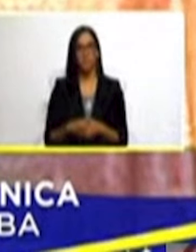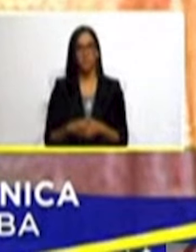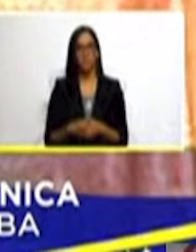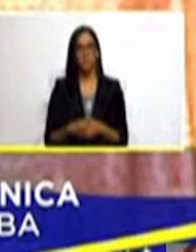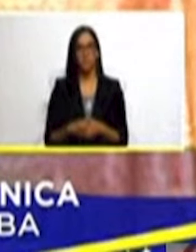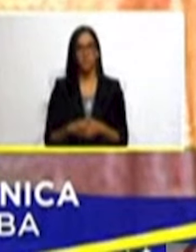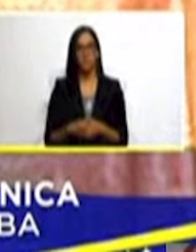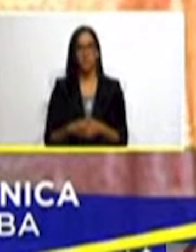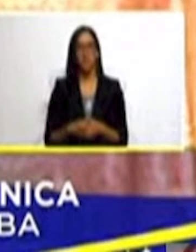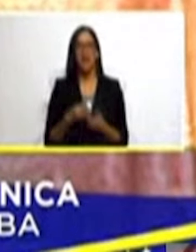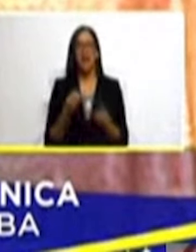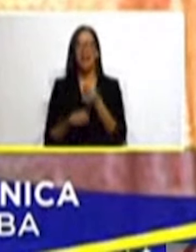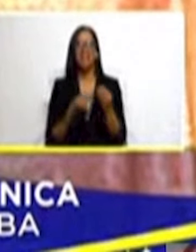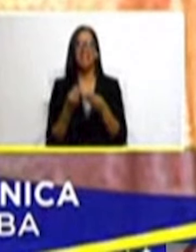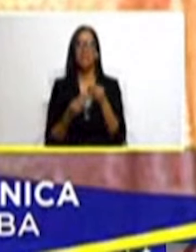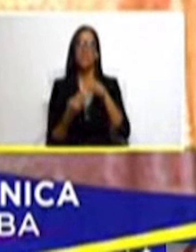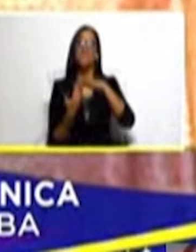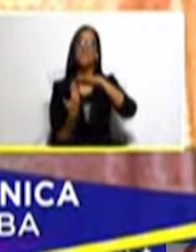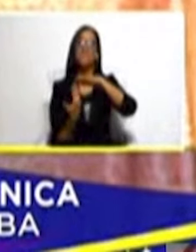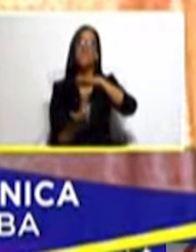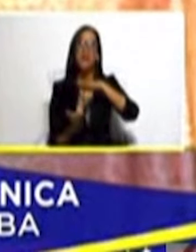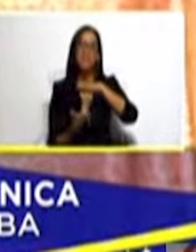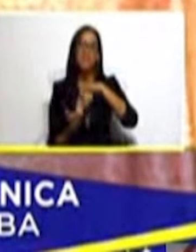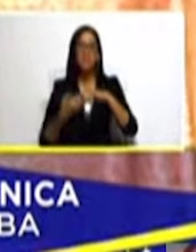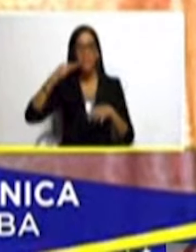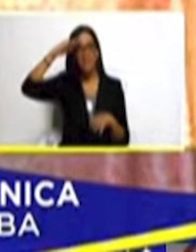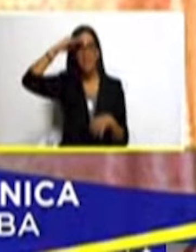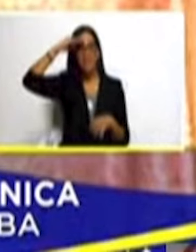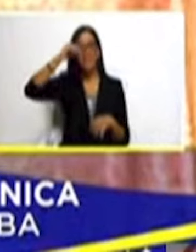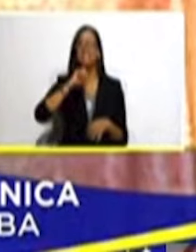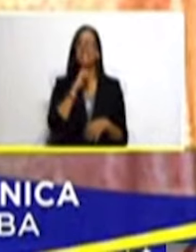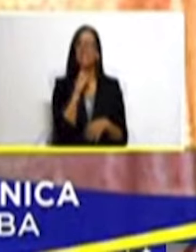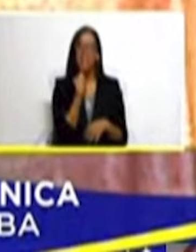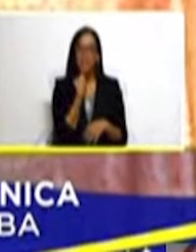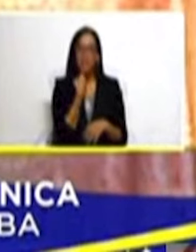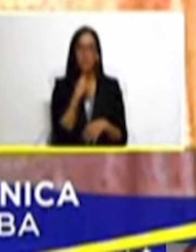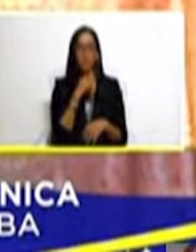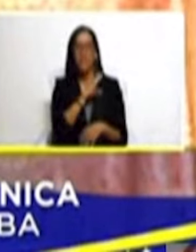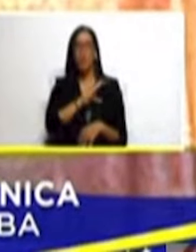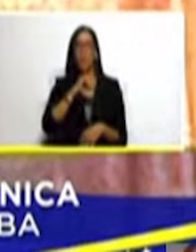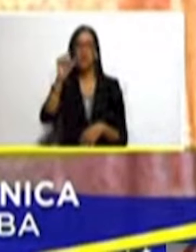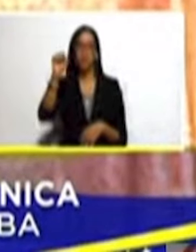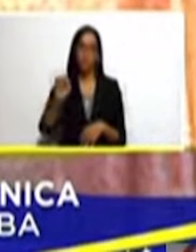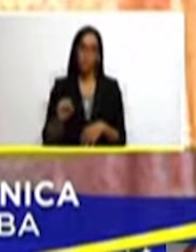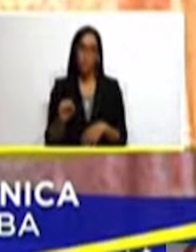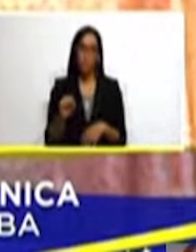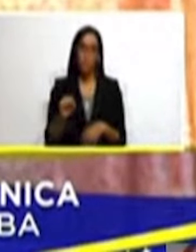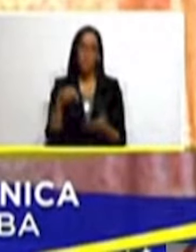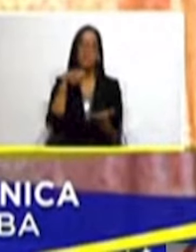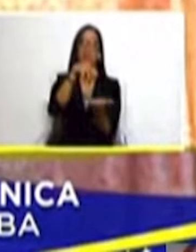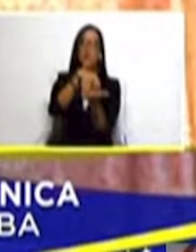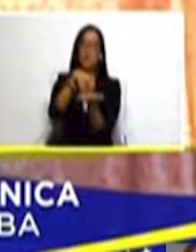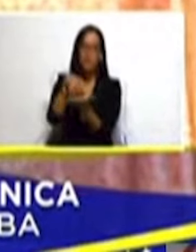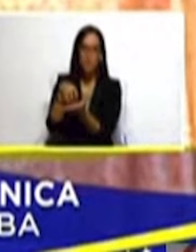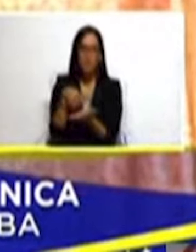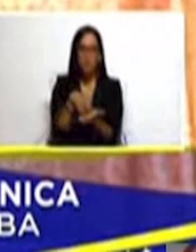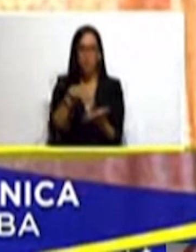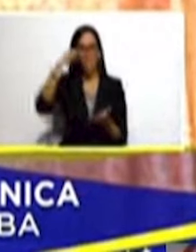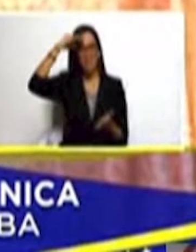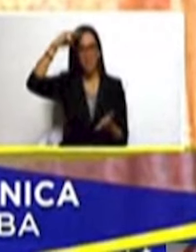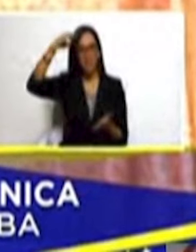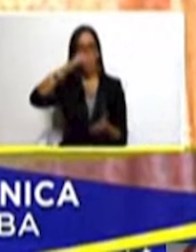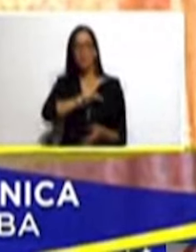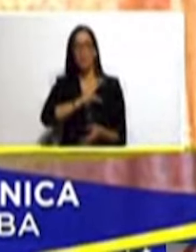han instalado bases militares secretas del Comando Sur, núcleos militares del Comando